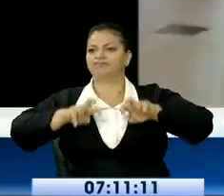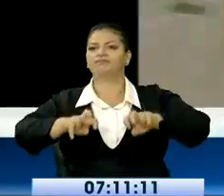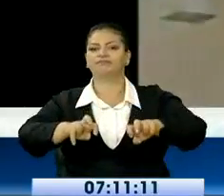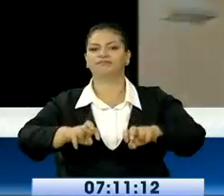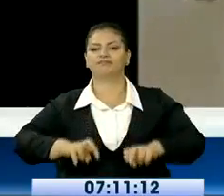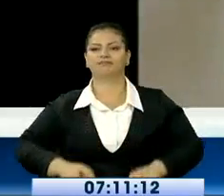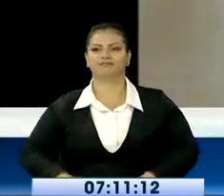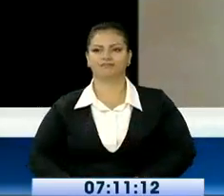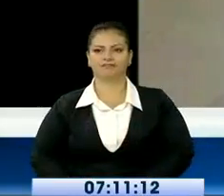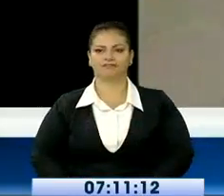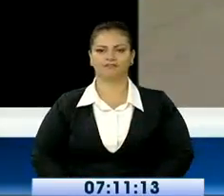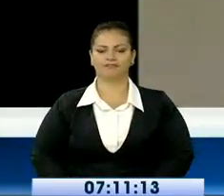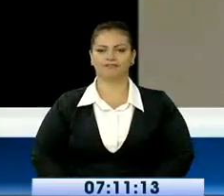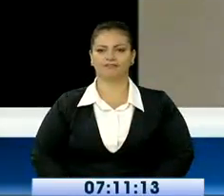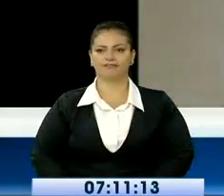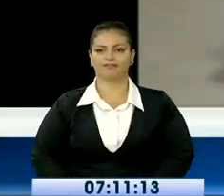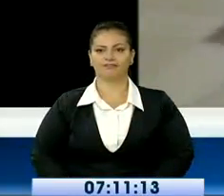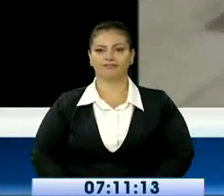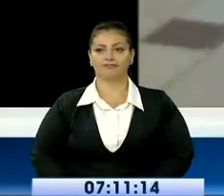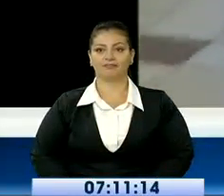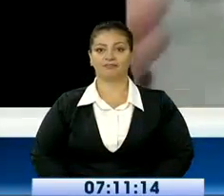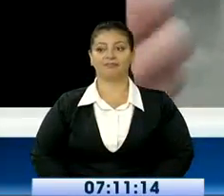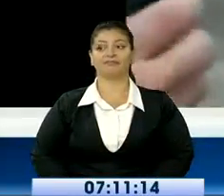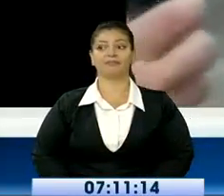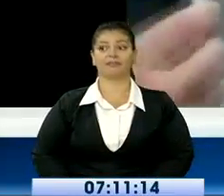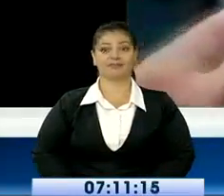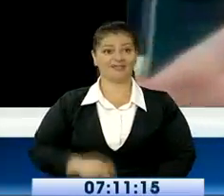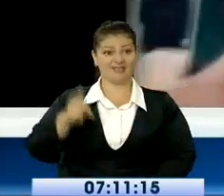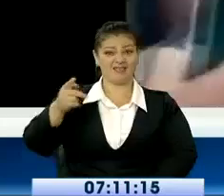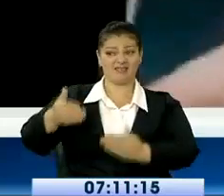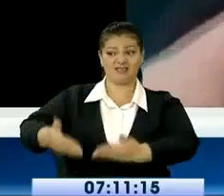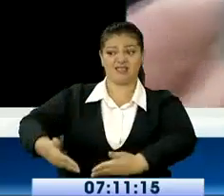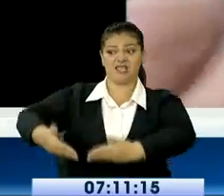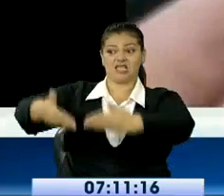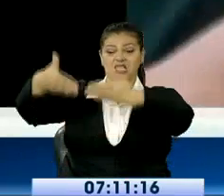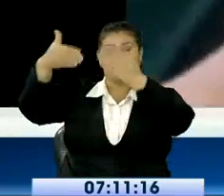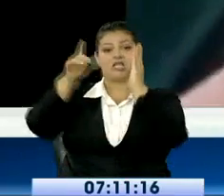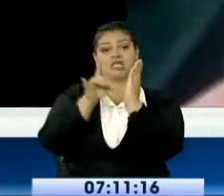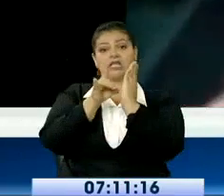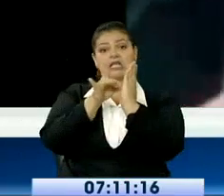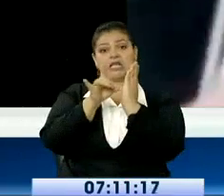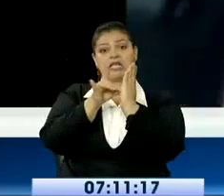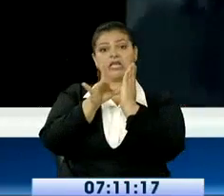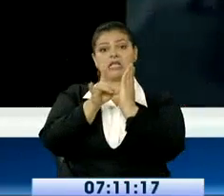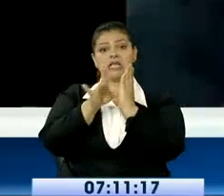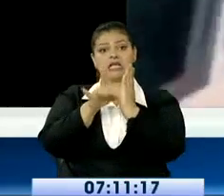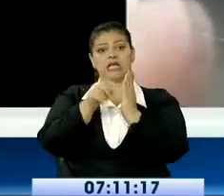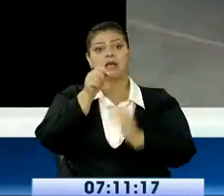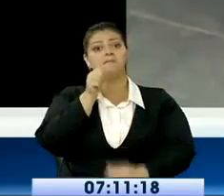Y en cuanto a la vitrina destruida, no se descarta que también se haga